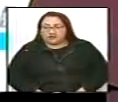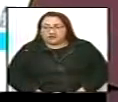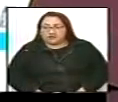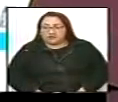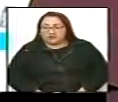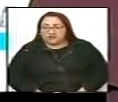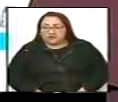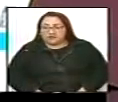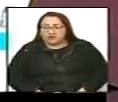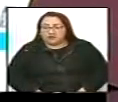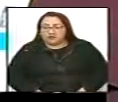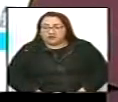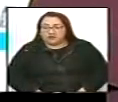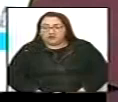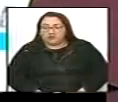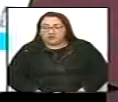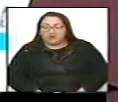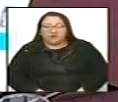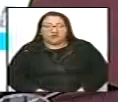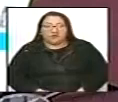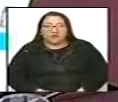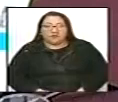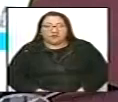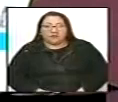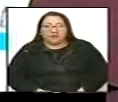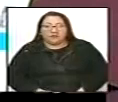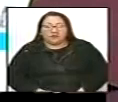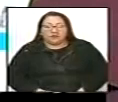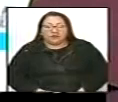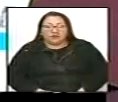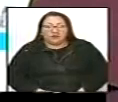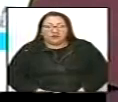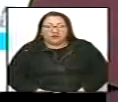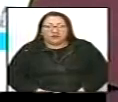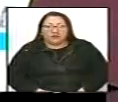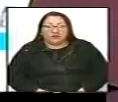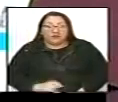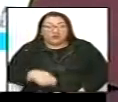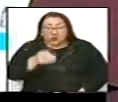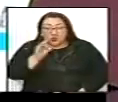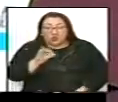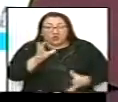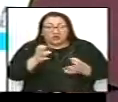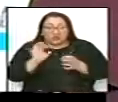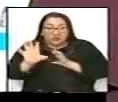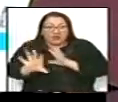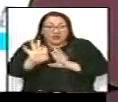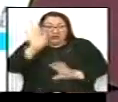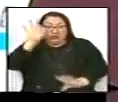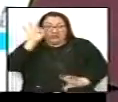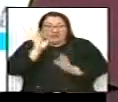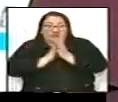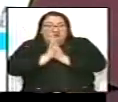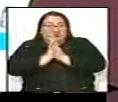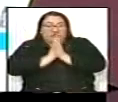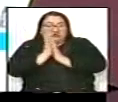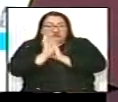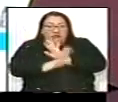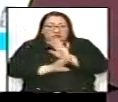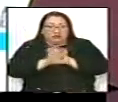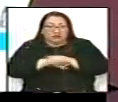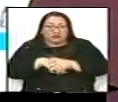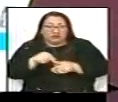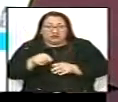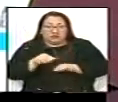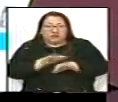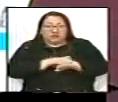pues. Porque acá justamente lo que se pretende al sacar esto de encubrimiento personal